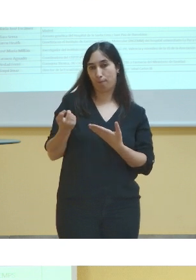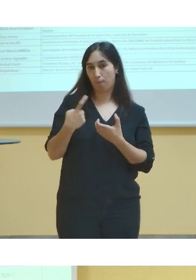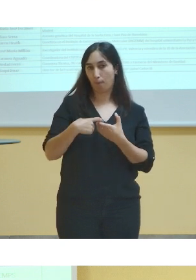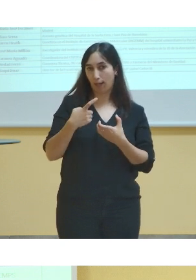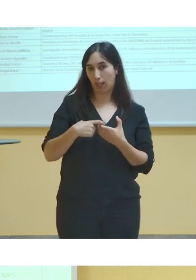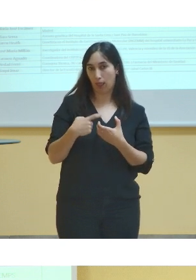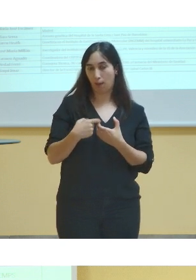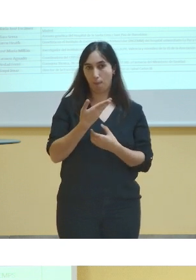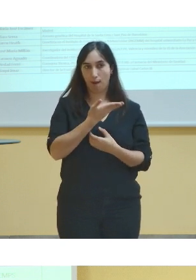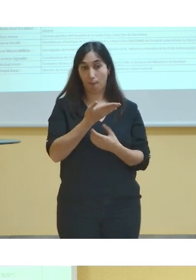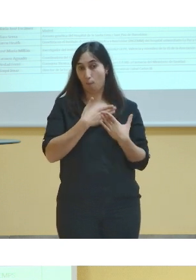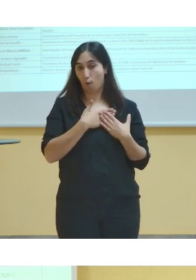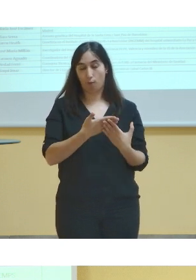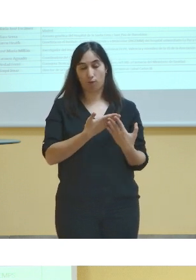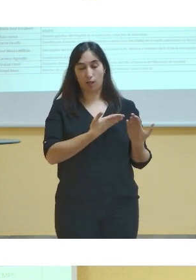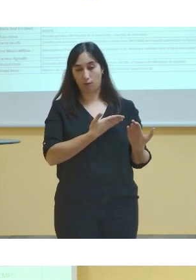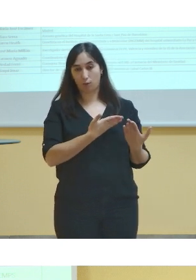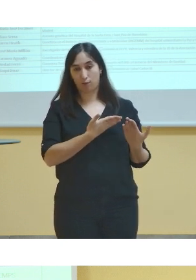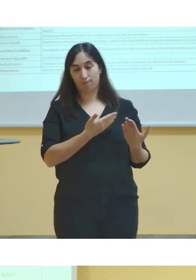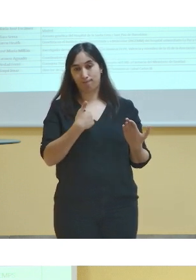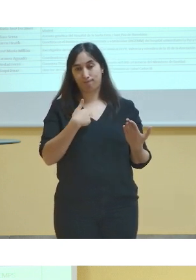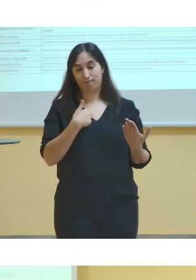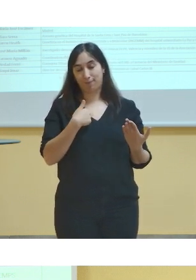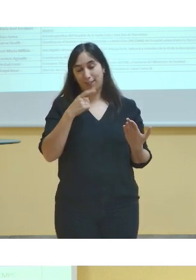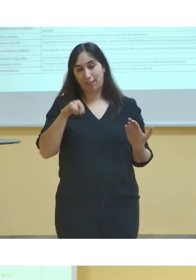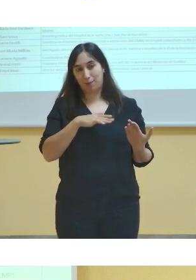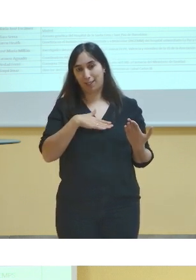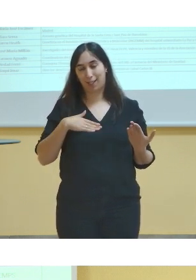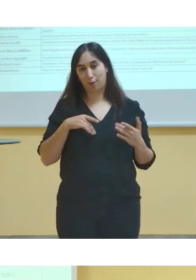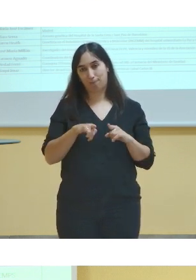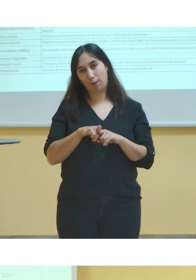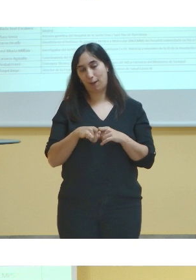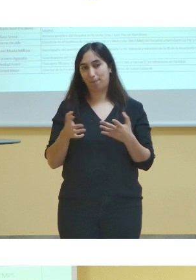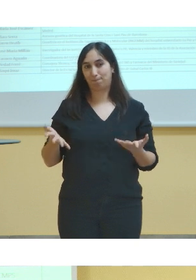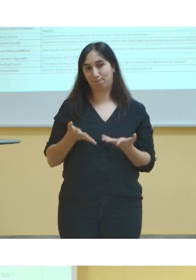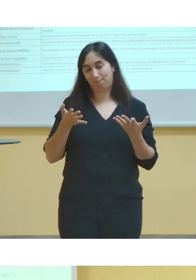participado de manera voluntaria y que yo pues desde aquí también les quiero dar